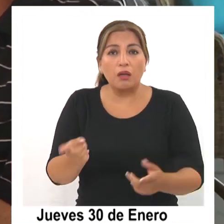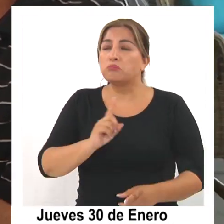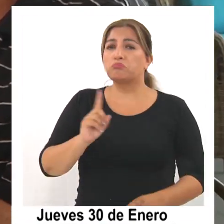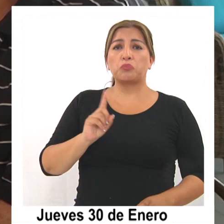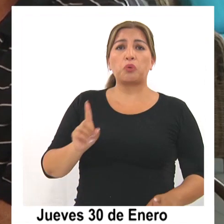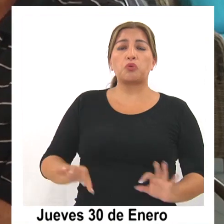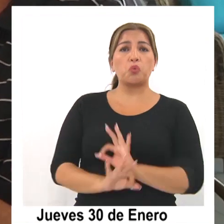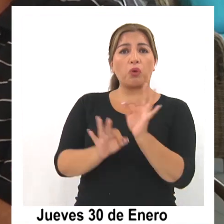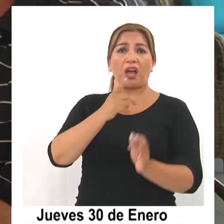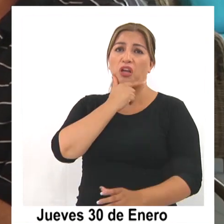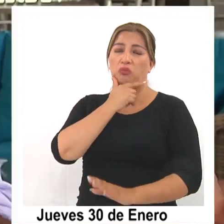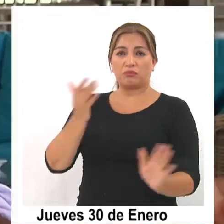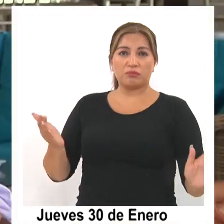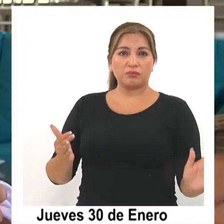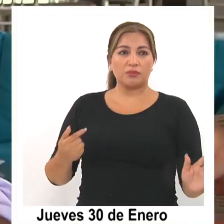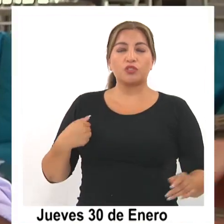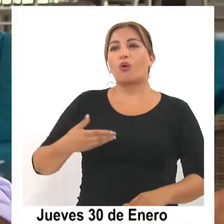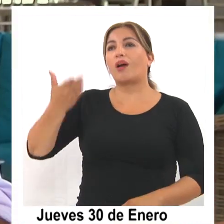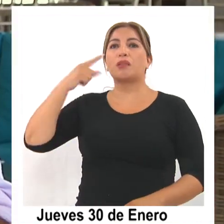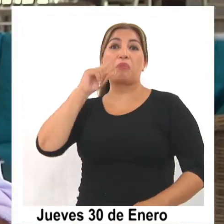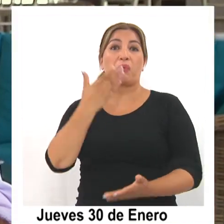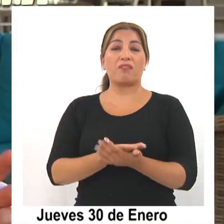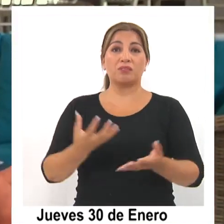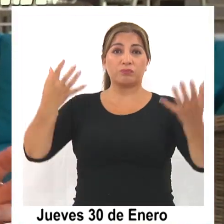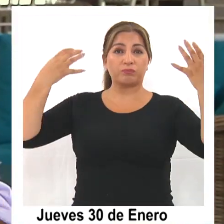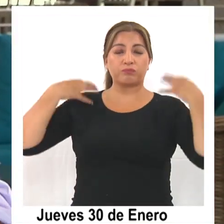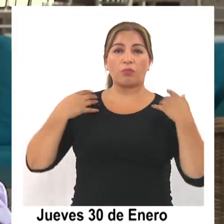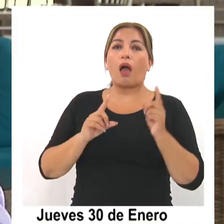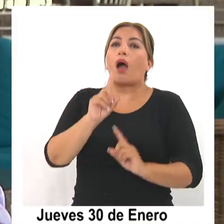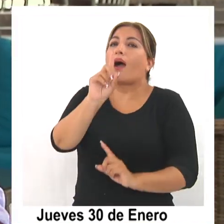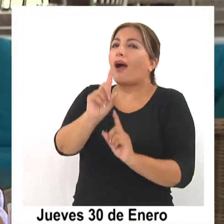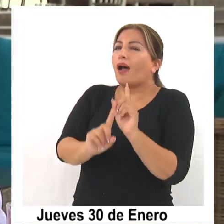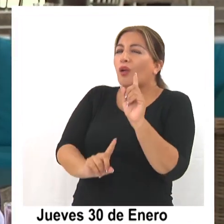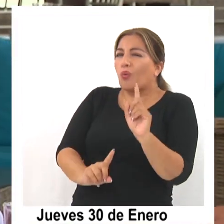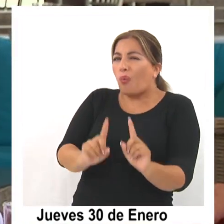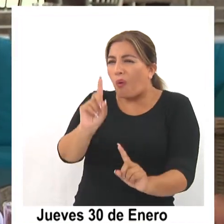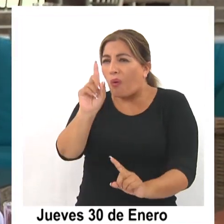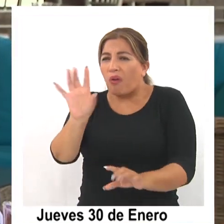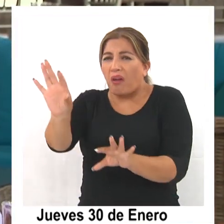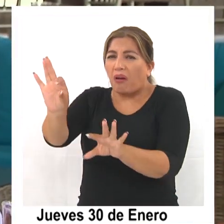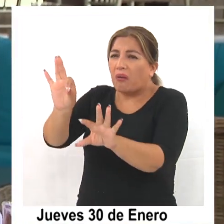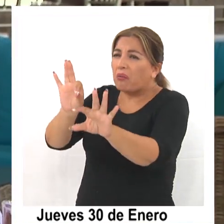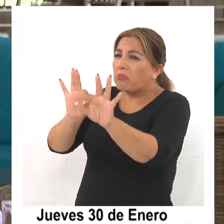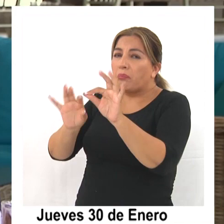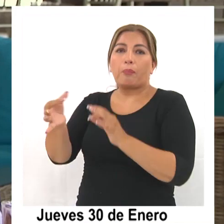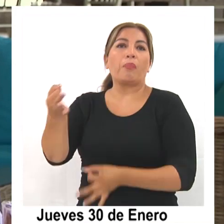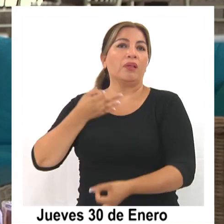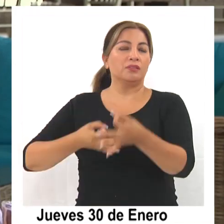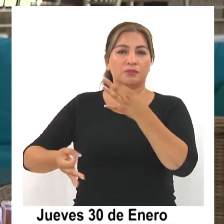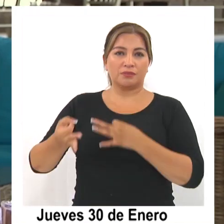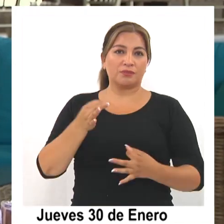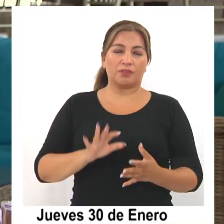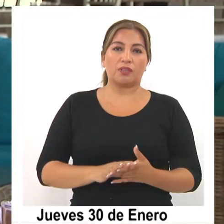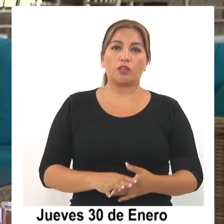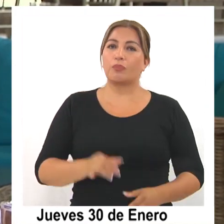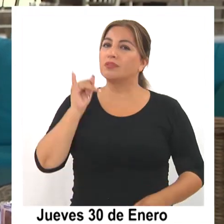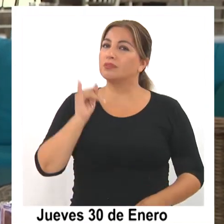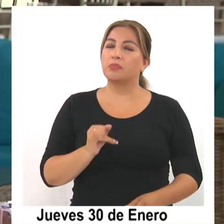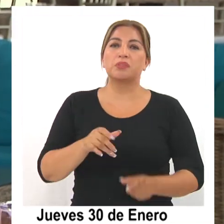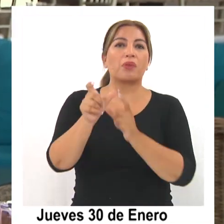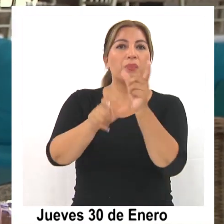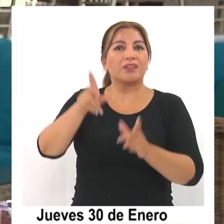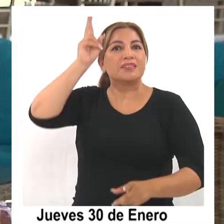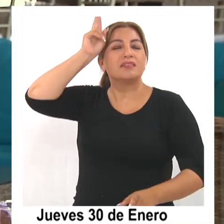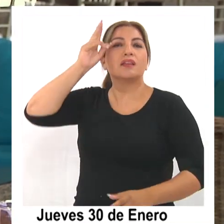la verdad no he tenido cuestionamiento Ya Salvo cuando asumí algunas voces aisladas pero la verdad es que a mí me han apoyado